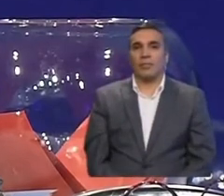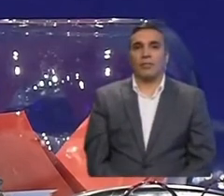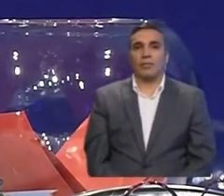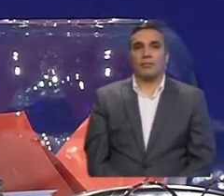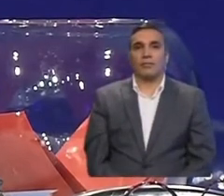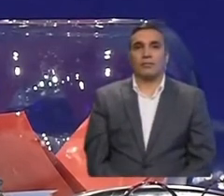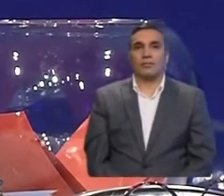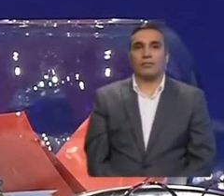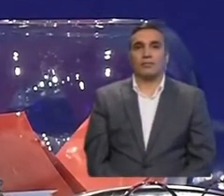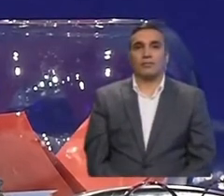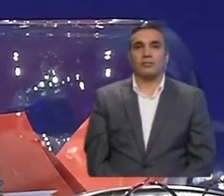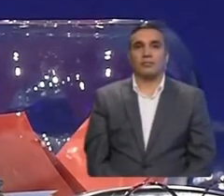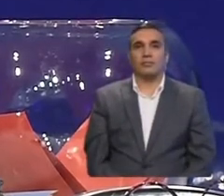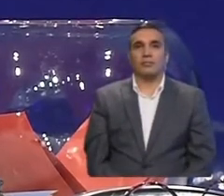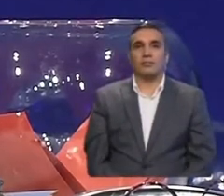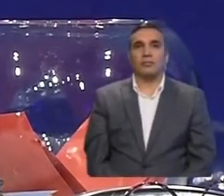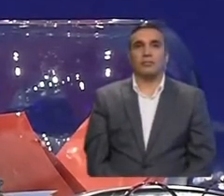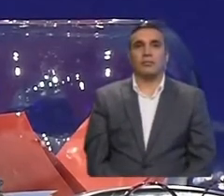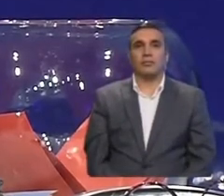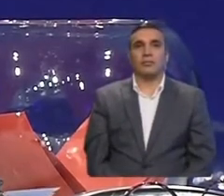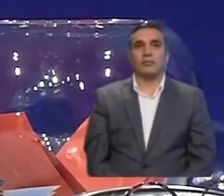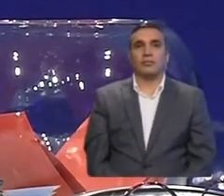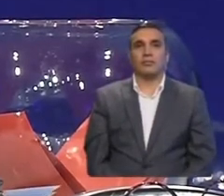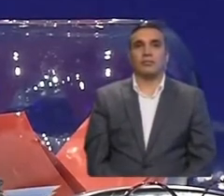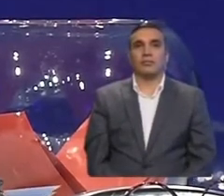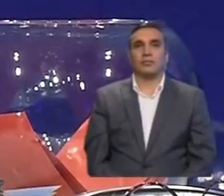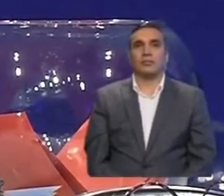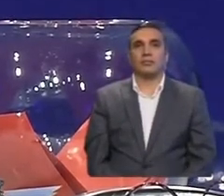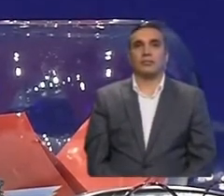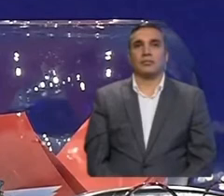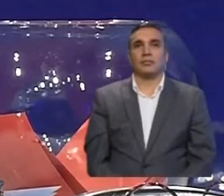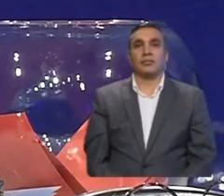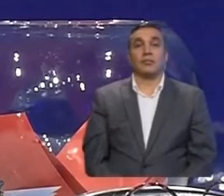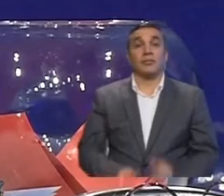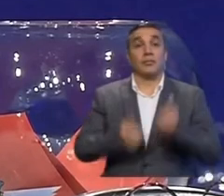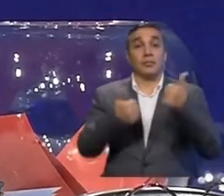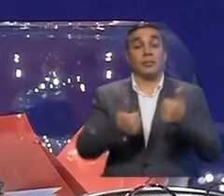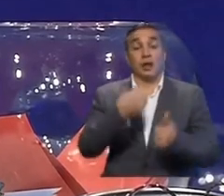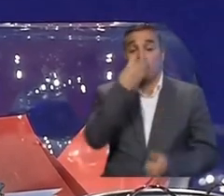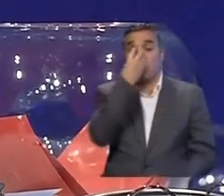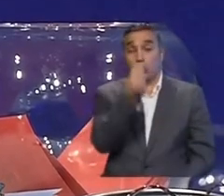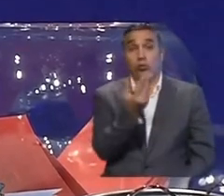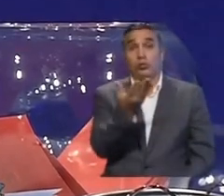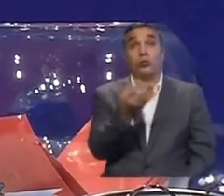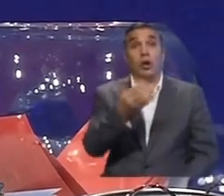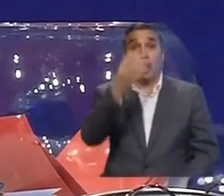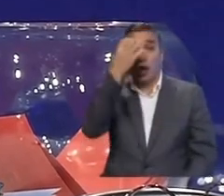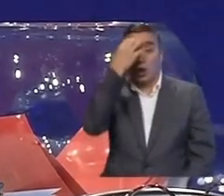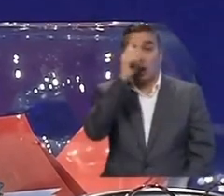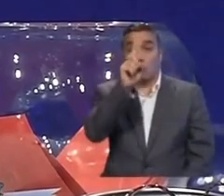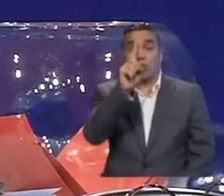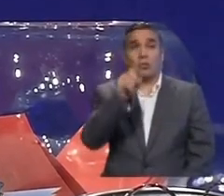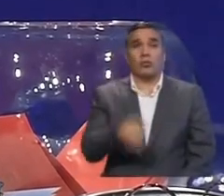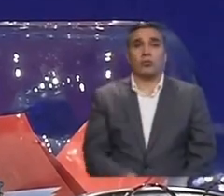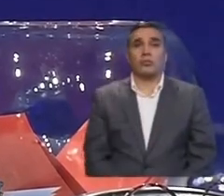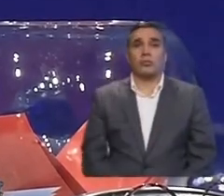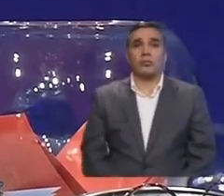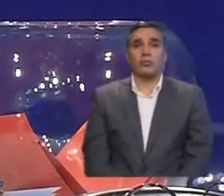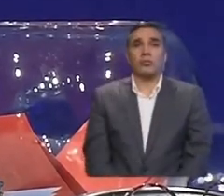Candidato Gutiérrez, La educación